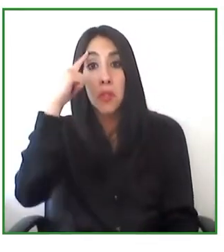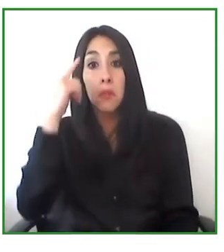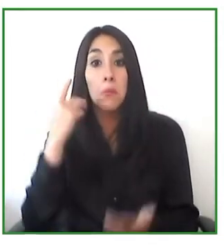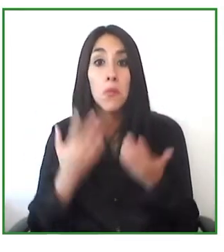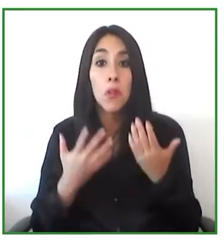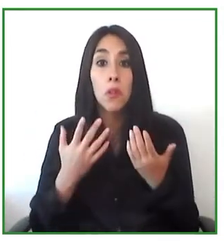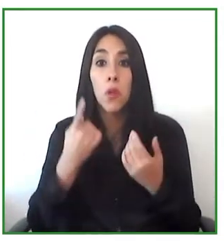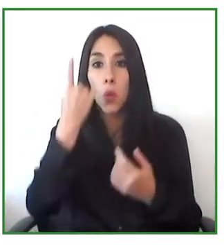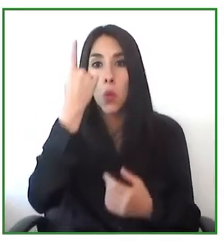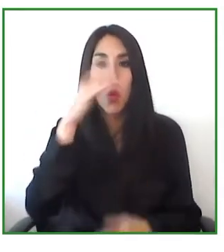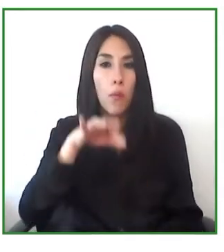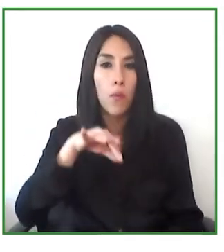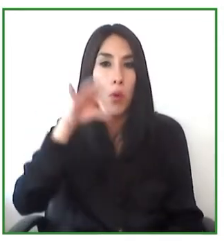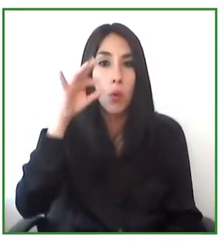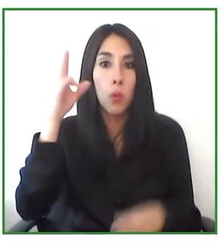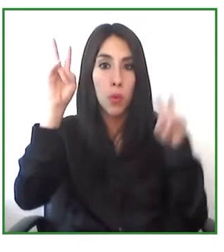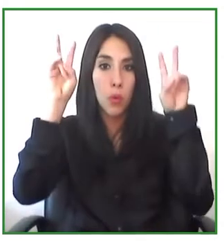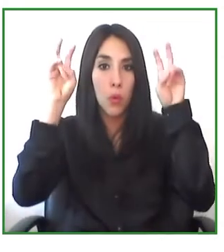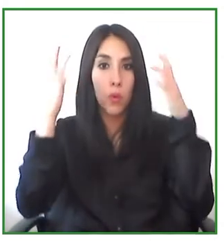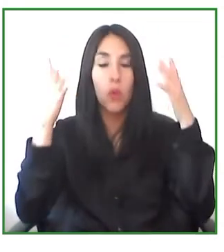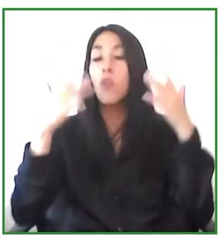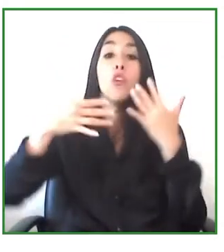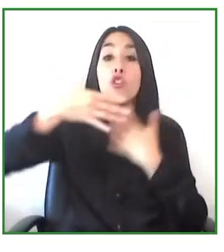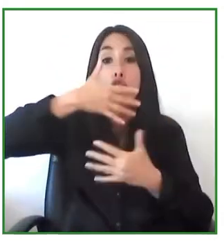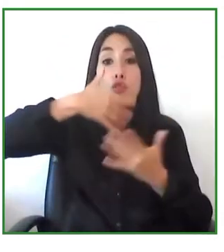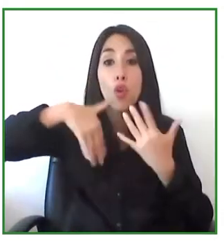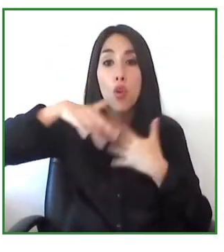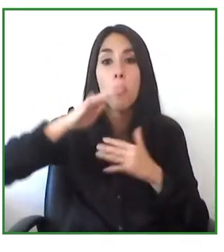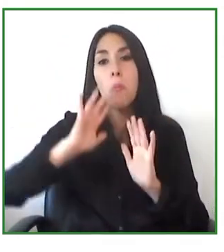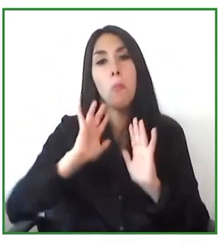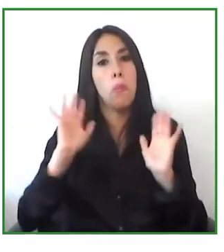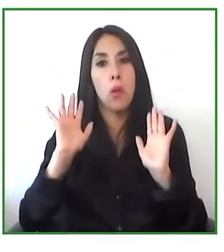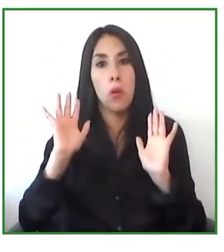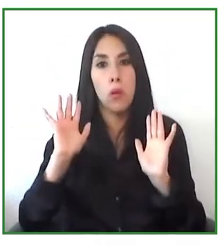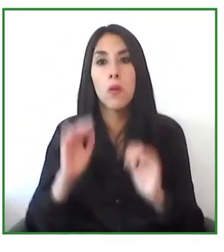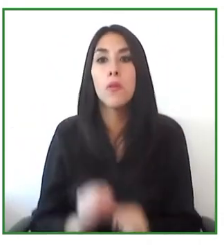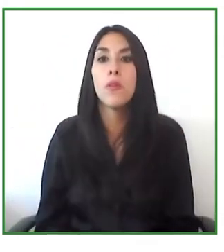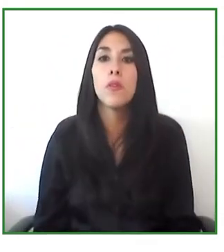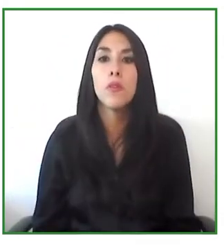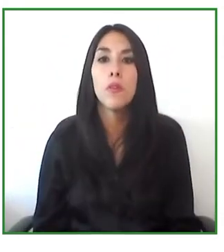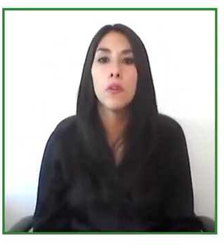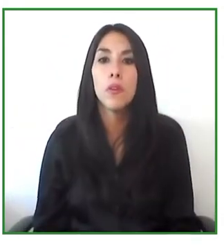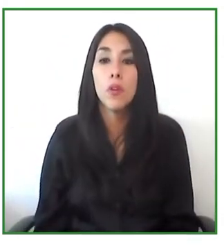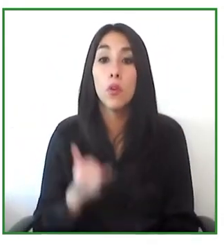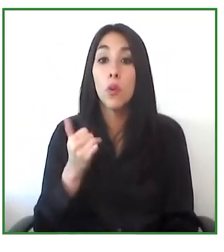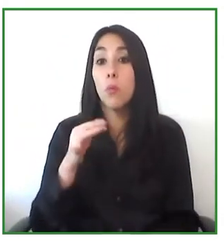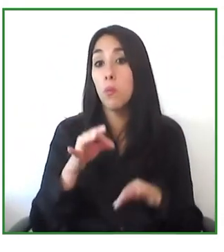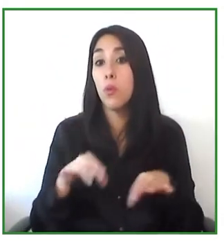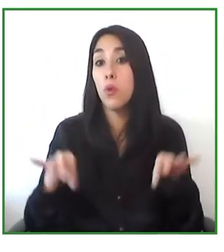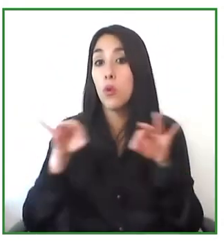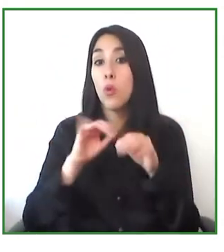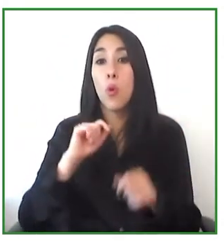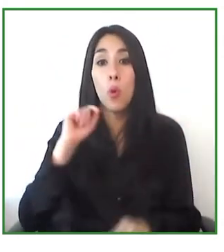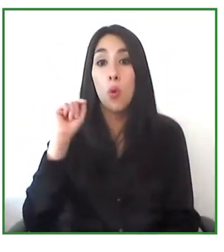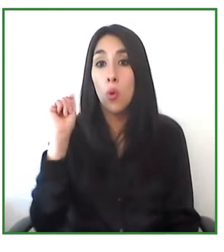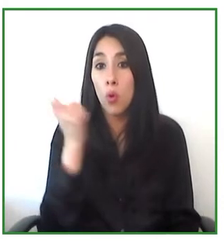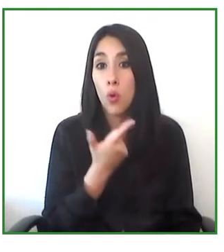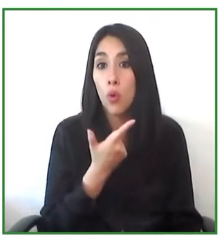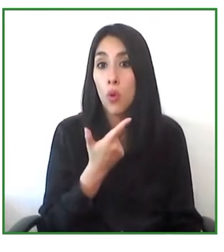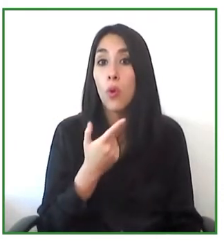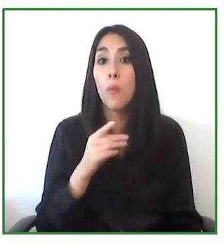social, pero es algo importante para todas las empresas que quieren tener más crecimiento,